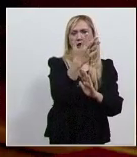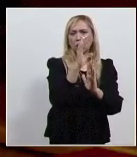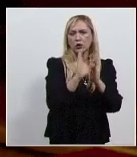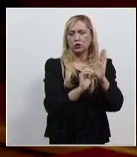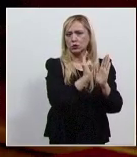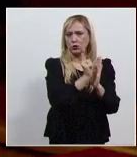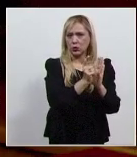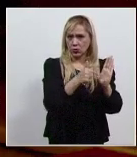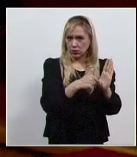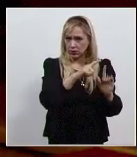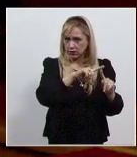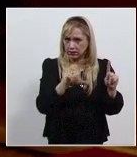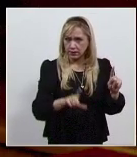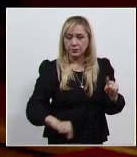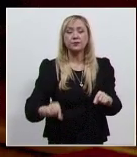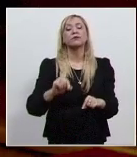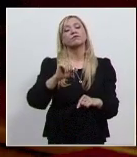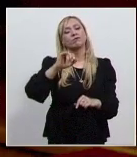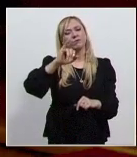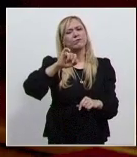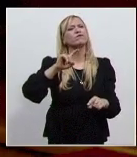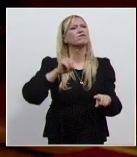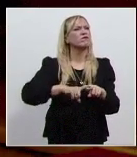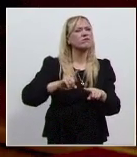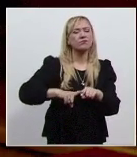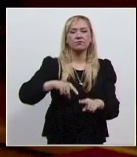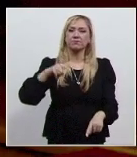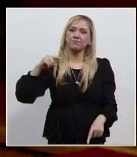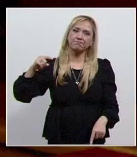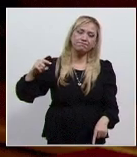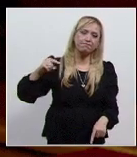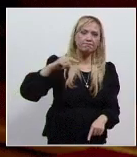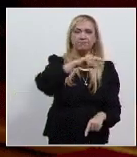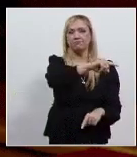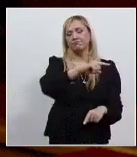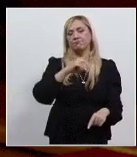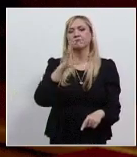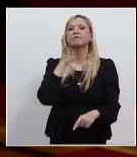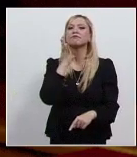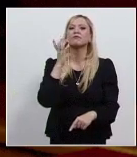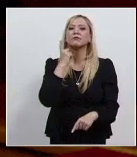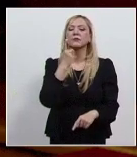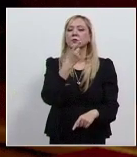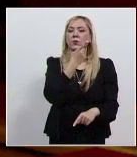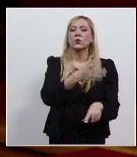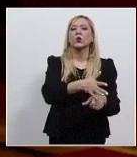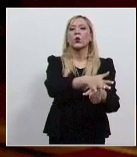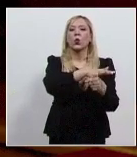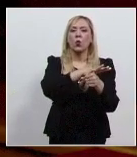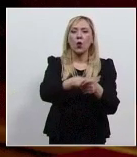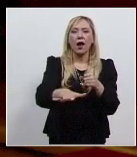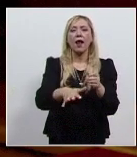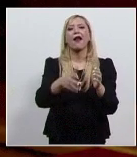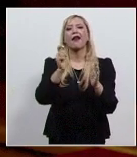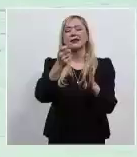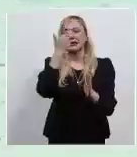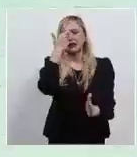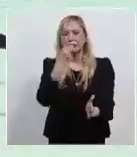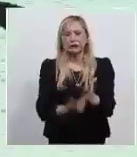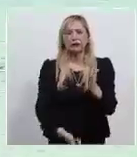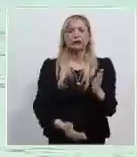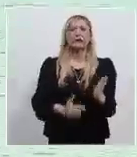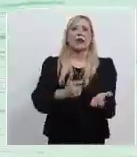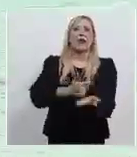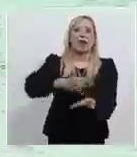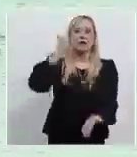Constitución Federal, corresponde al legislador federal establecer cuáles son las faltas administrativas graves. También